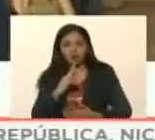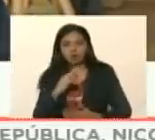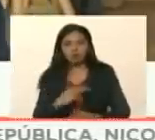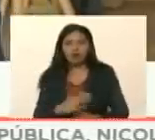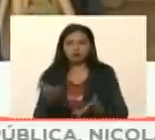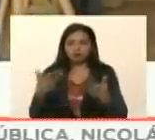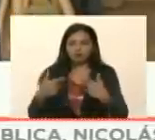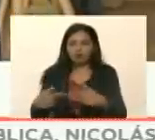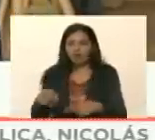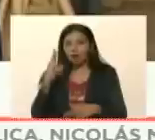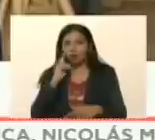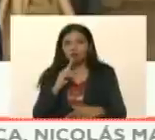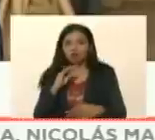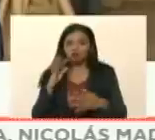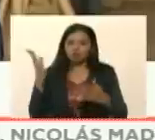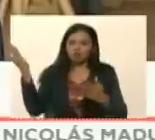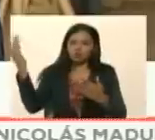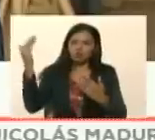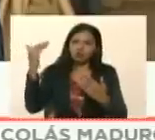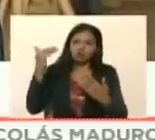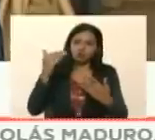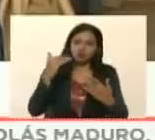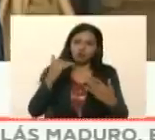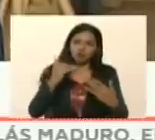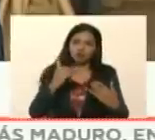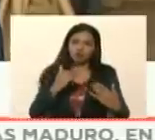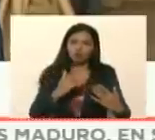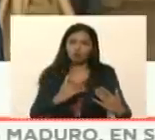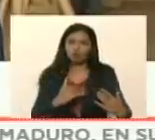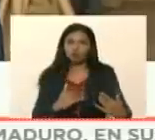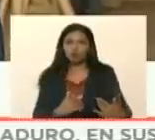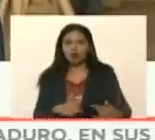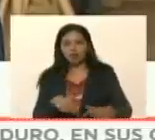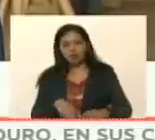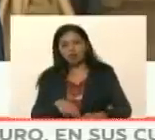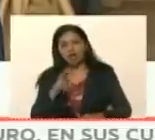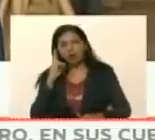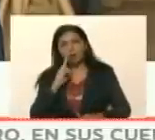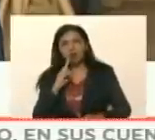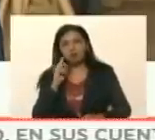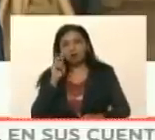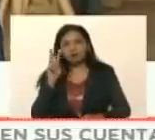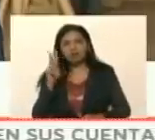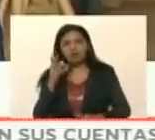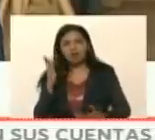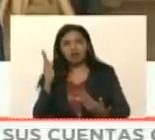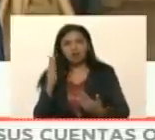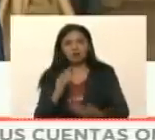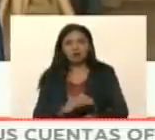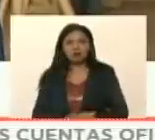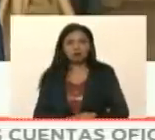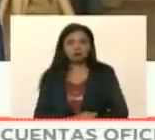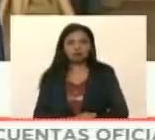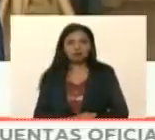Trajo a Bolívar vivo, lo bajó del bronce